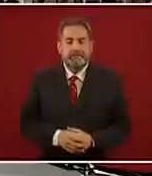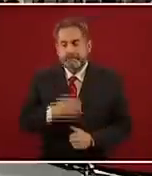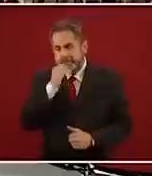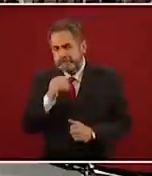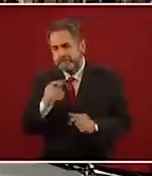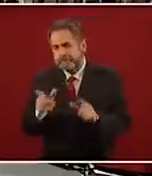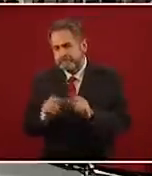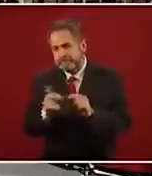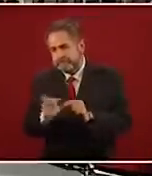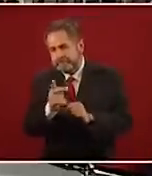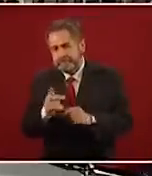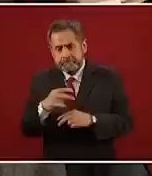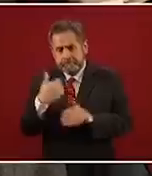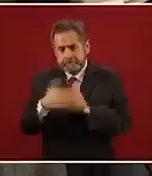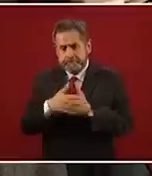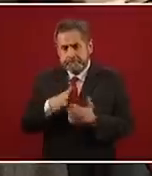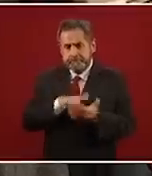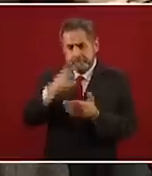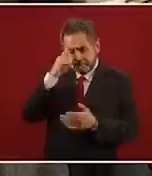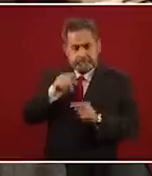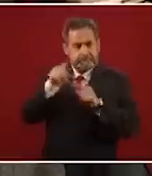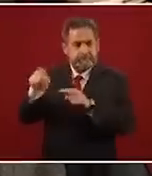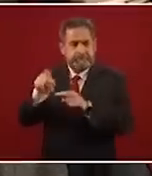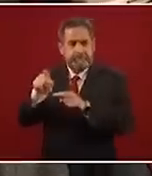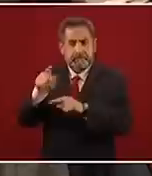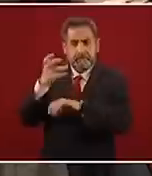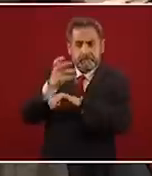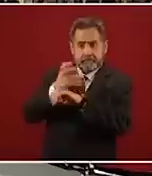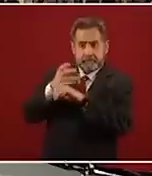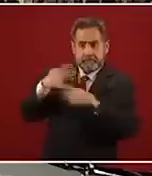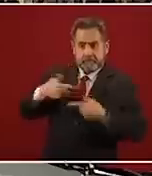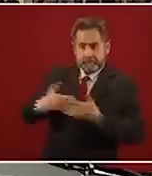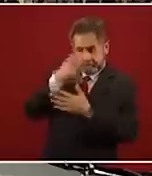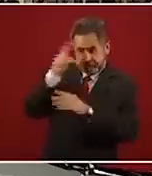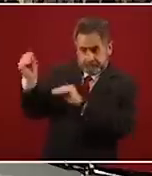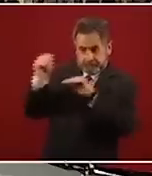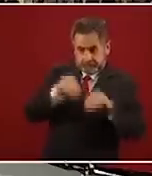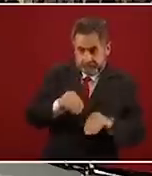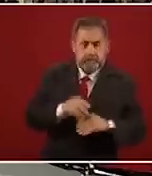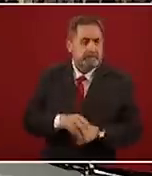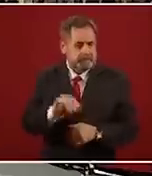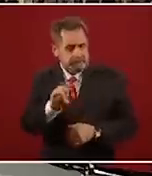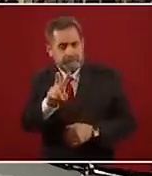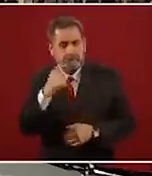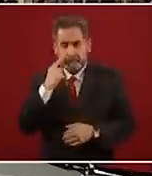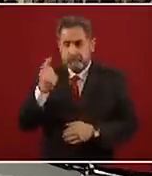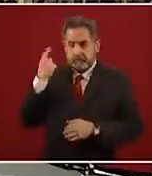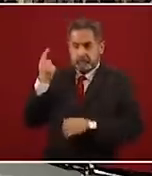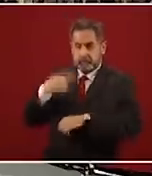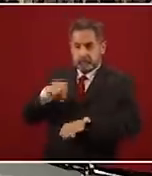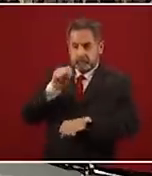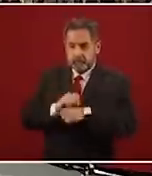para precisar, ¿se les va a apoyar a los mexicanos para salir de Wuhan? Gracias. Justamente la semana pasada tuvimos una